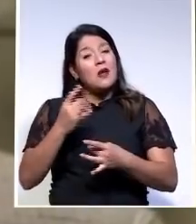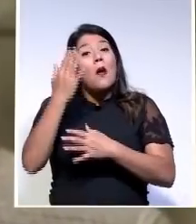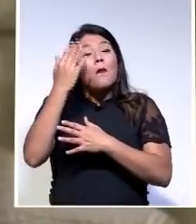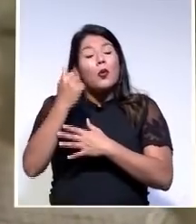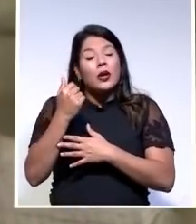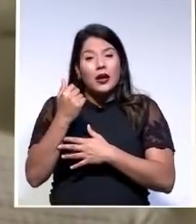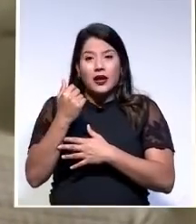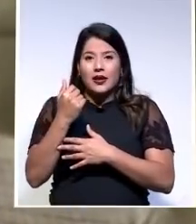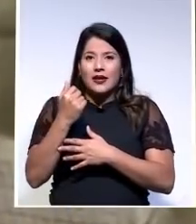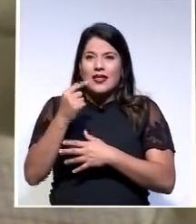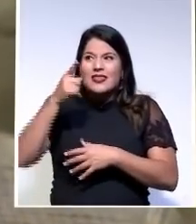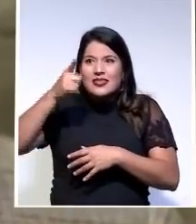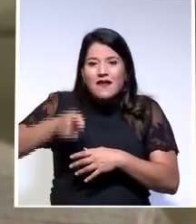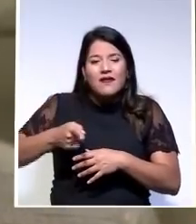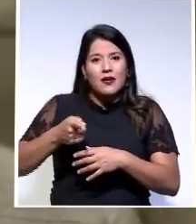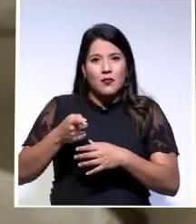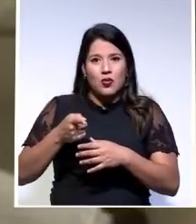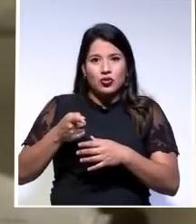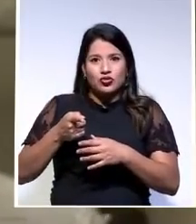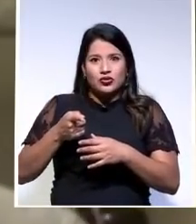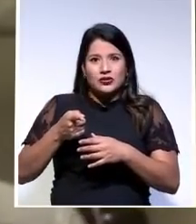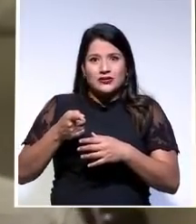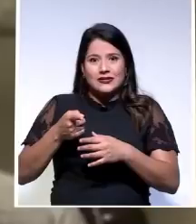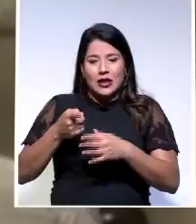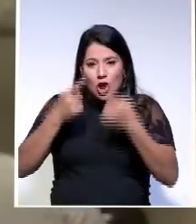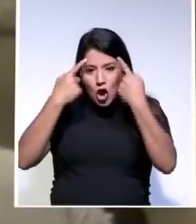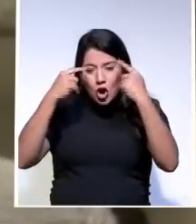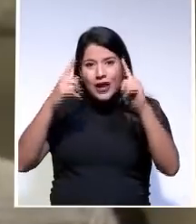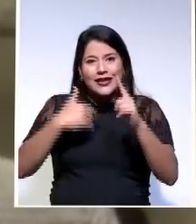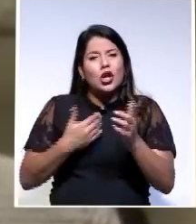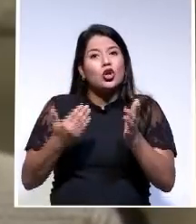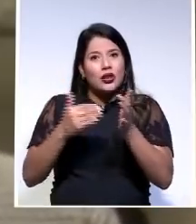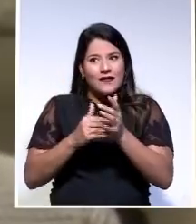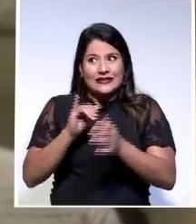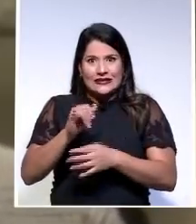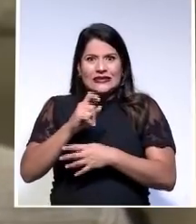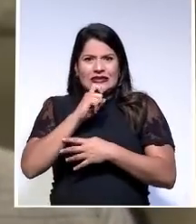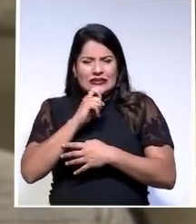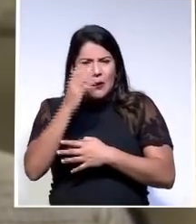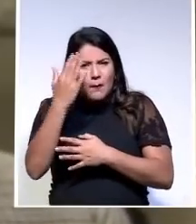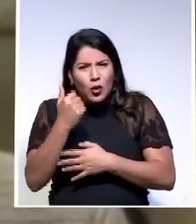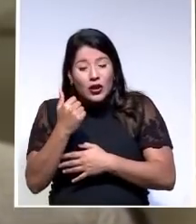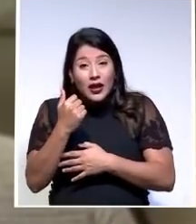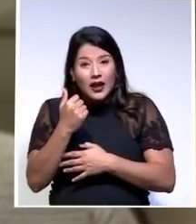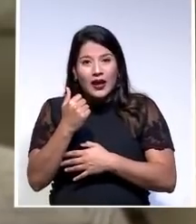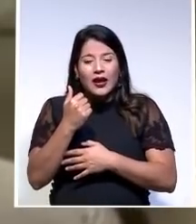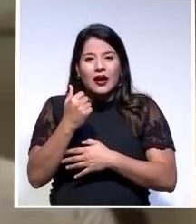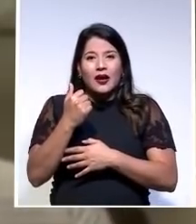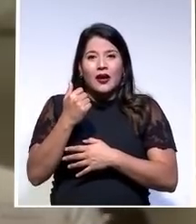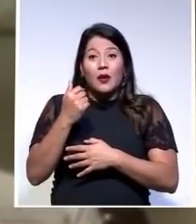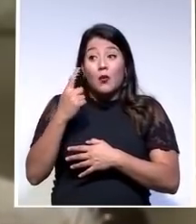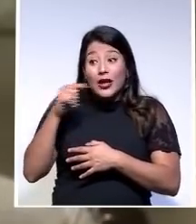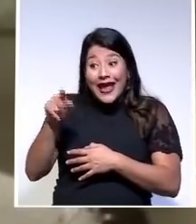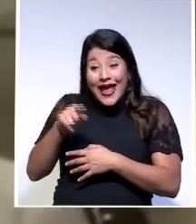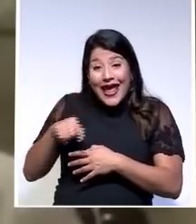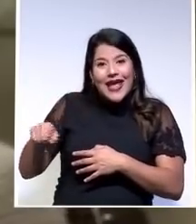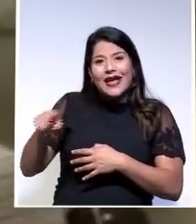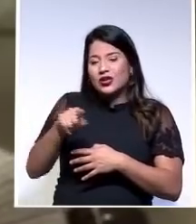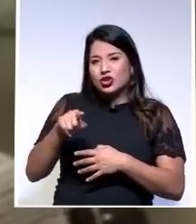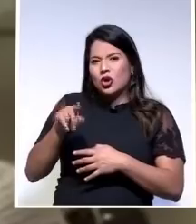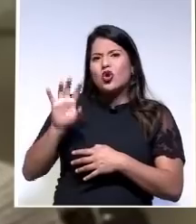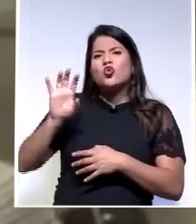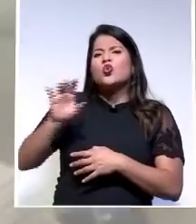que tenemos que recuperar algo que nos pertenece y esto sí que es fregado. Porque el espectro es del Estado, no es de